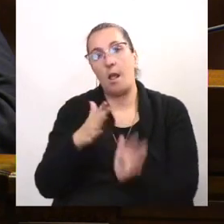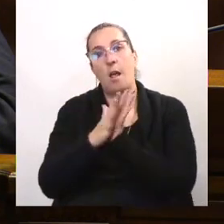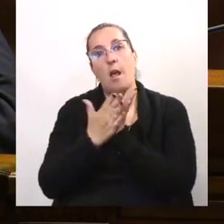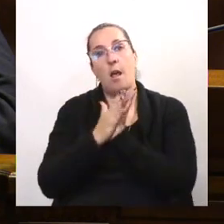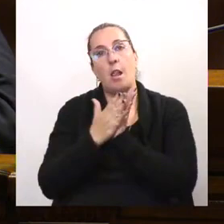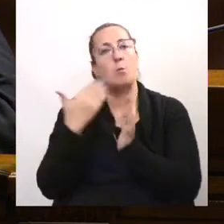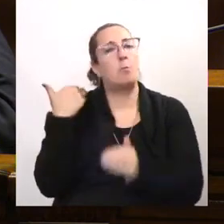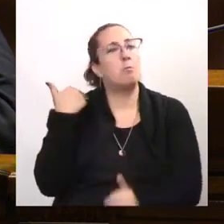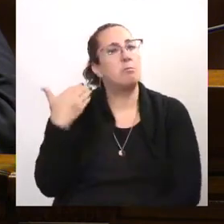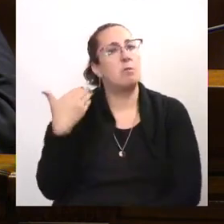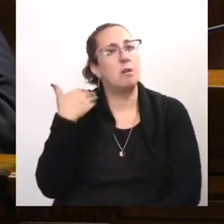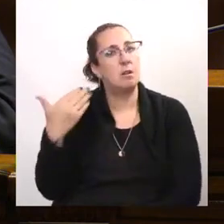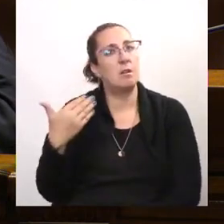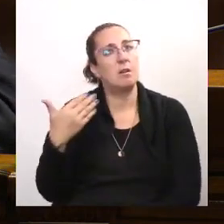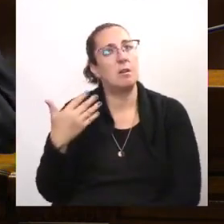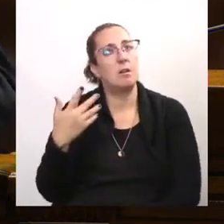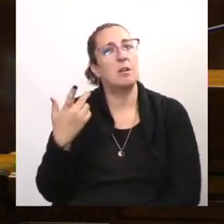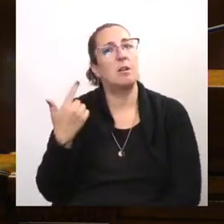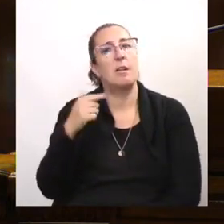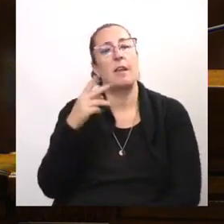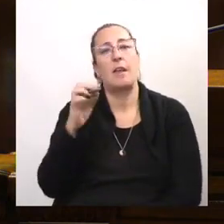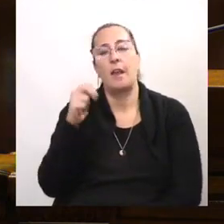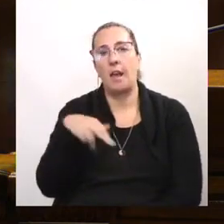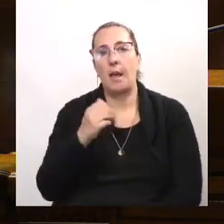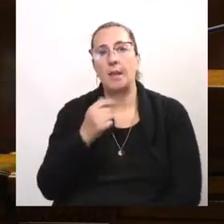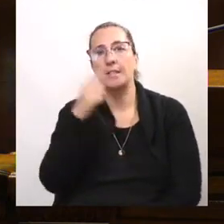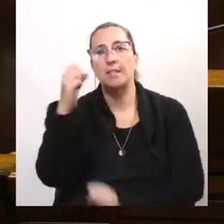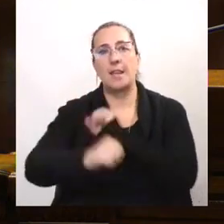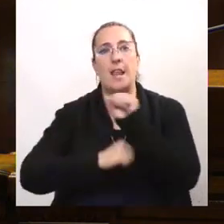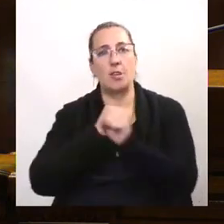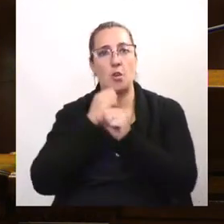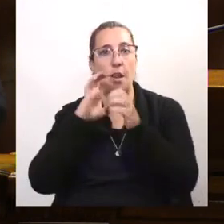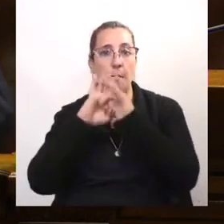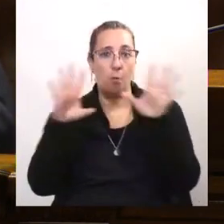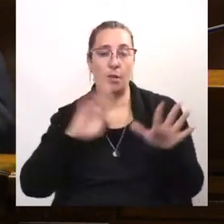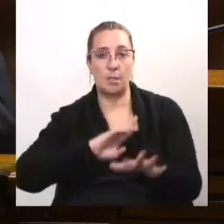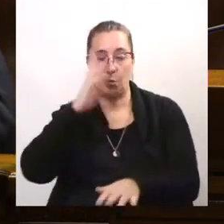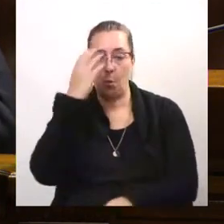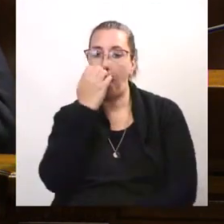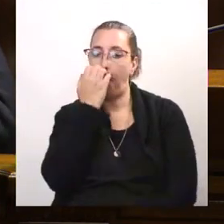tan valioso del doctor José Garticho Drena sobre los 100 años de la democracia en Uruguay.